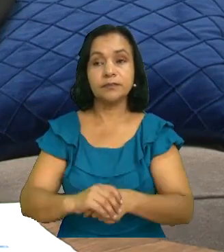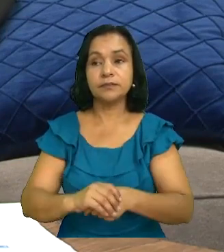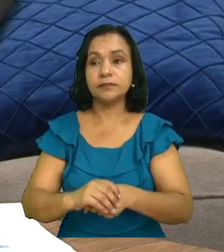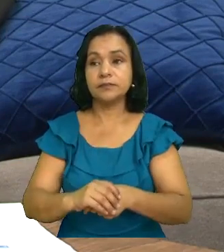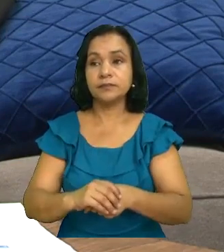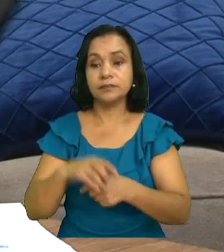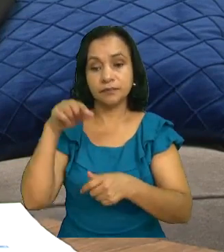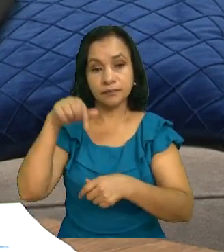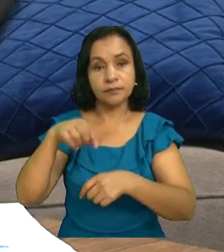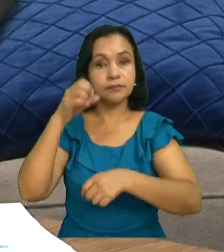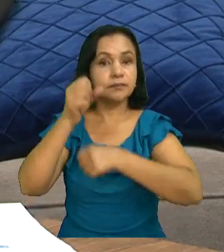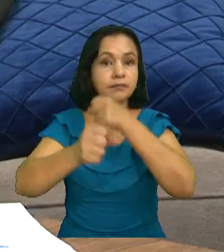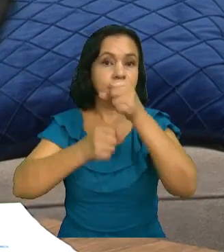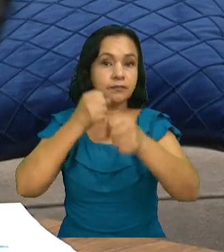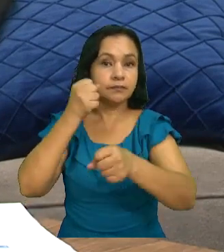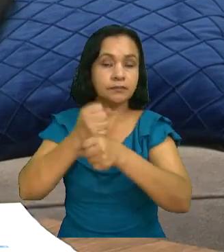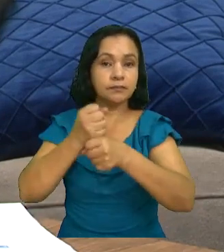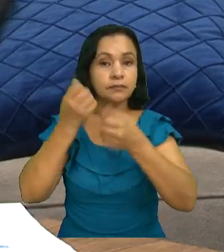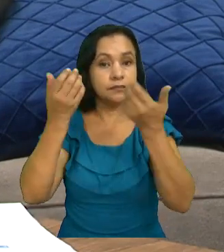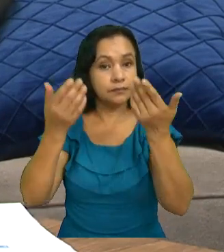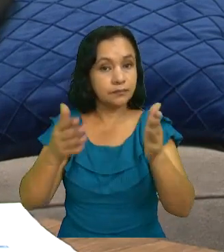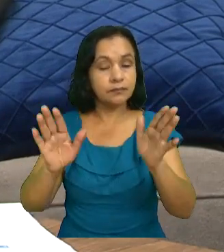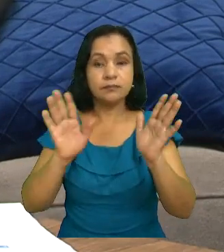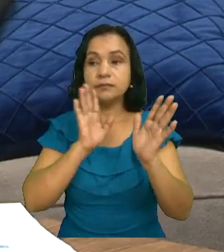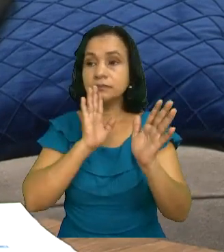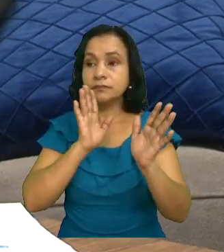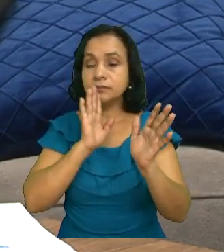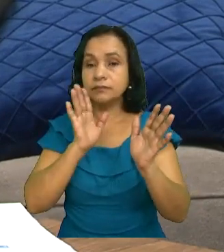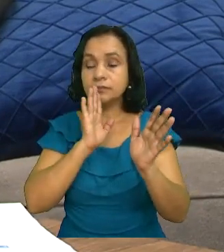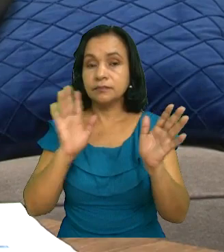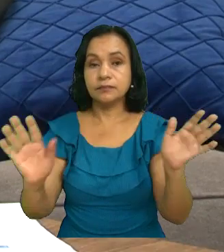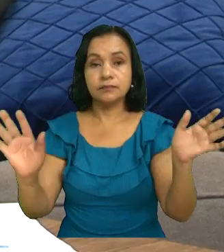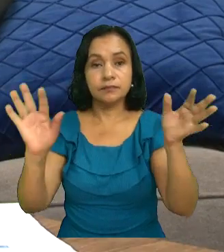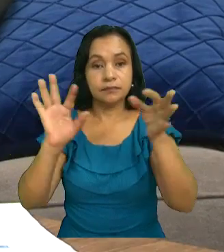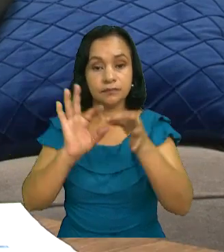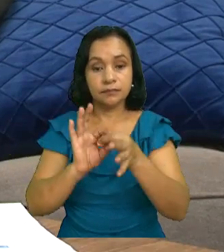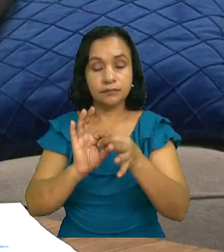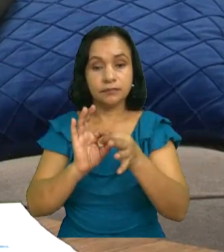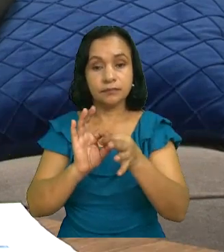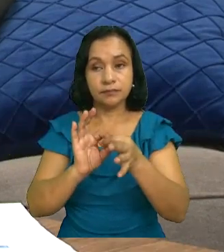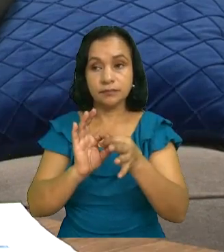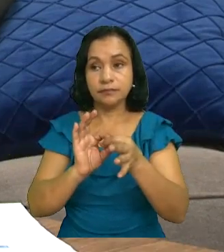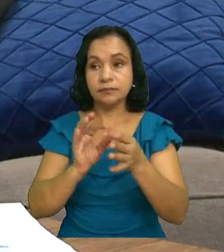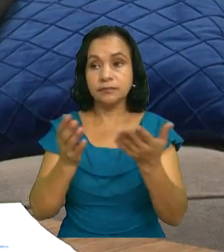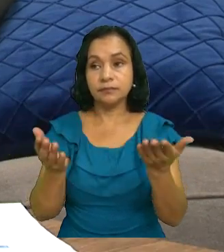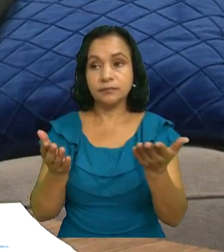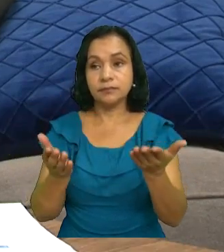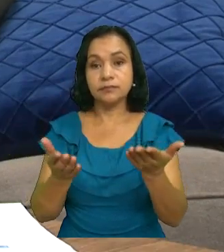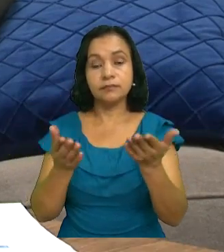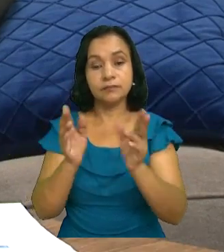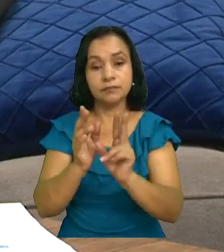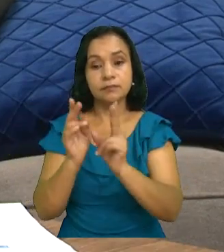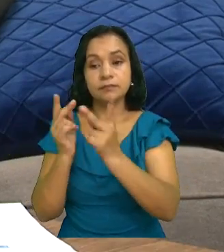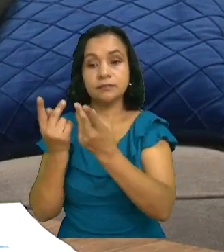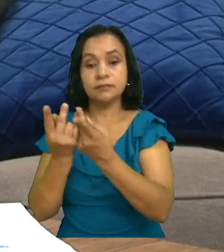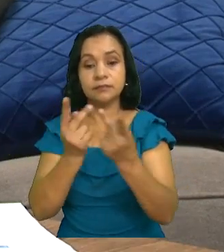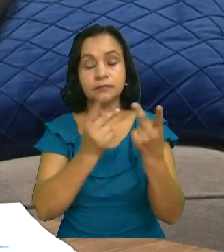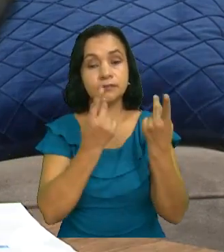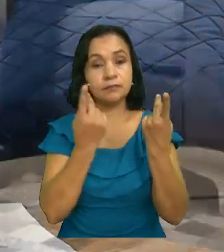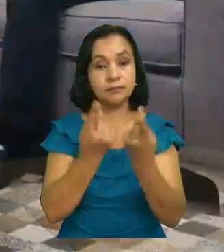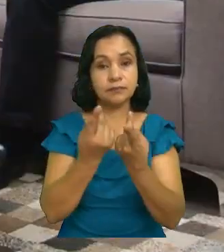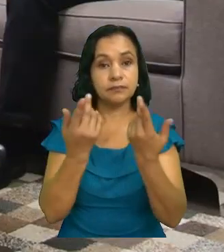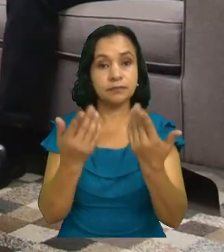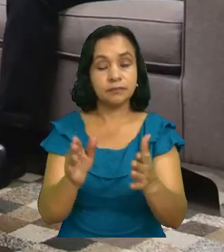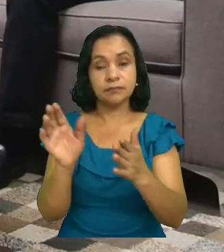seguramente este año estarán fructificando, estarán poniéndose a la disposición de nuestro pueblo.